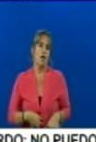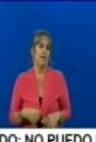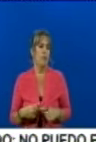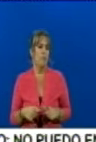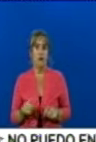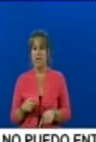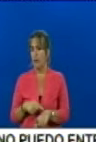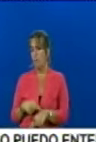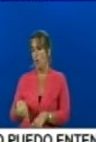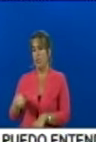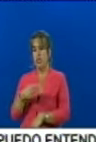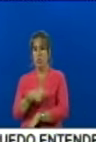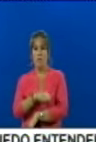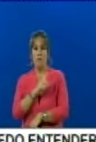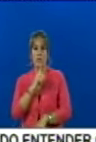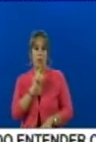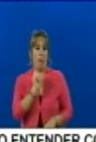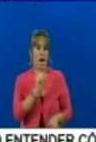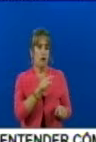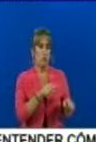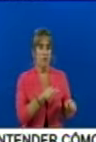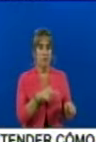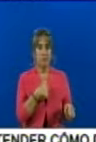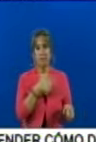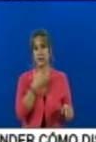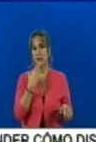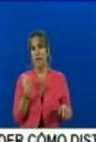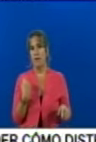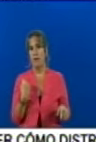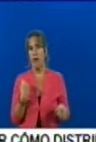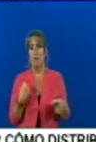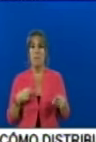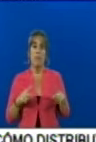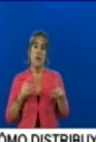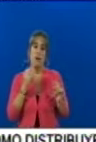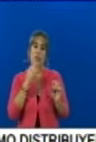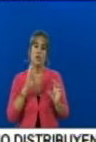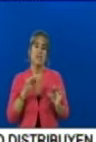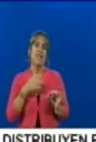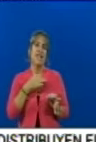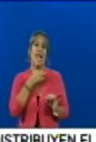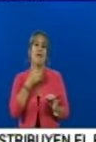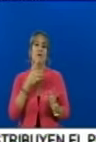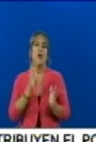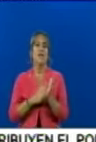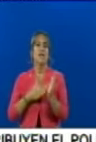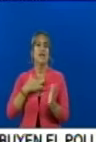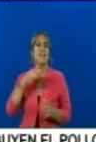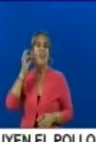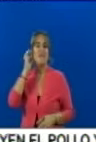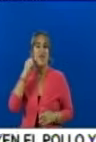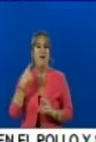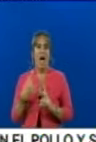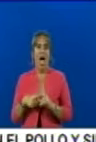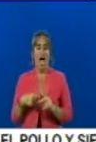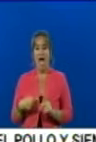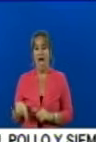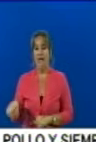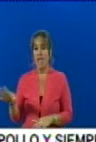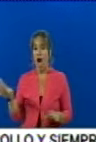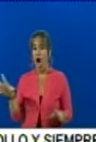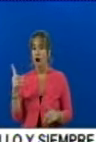en el momento que la población va a adquirir el producto, bueno, se ha acabado. Pero yo pudiera ponerte el ejemplo que en el mes de febrero se hubo que disponer de